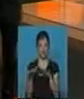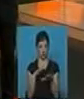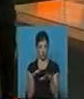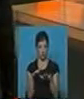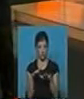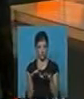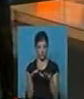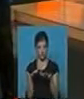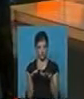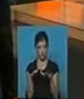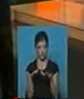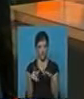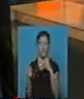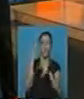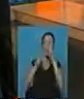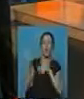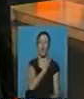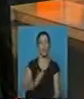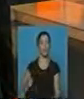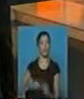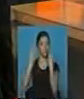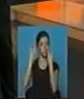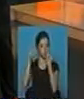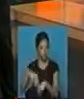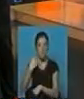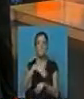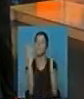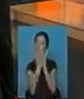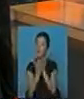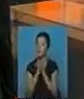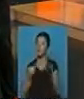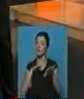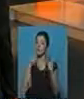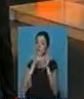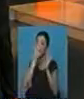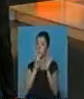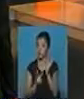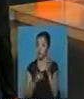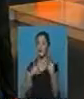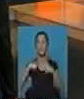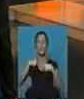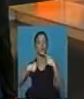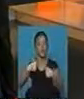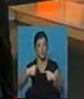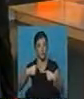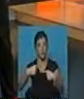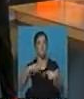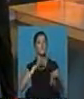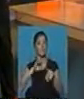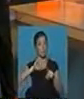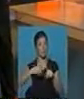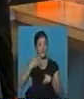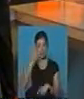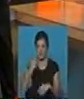de desestabilizar al gobierno. Vamos a analizar qué es lo que está pasando en Venezuela y cómo puede seguir este país en una situación política